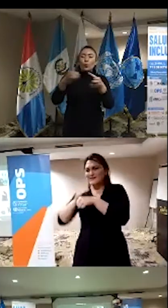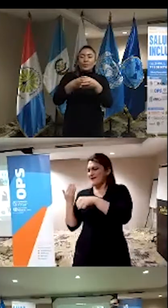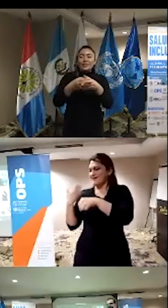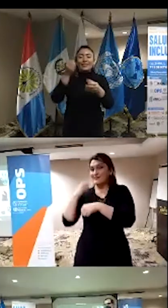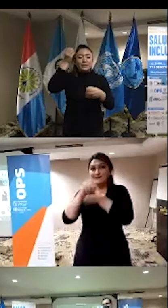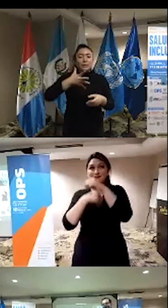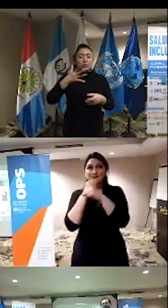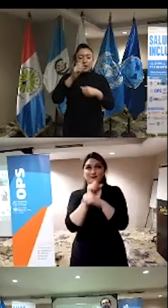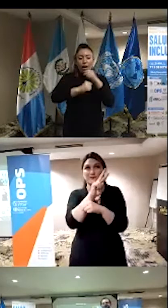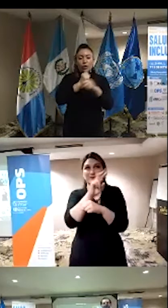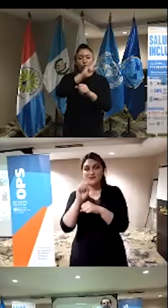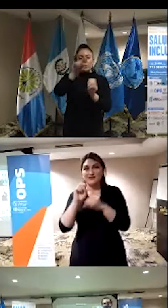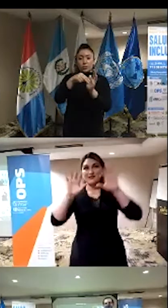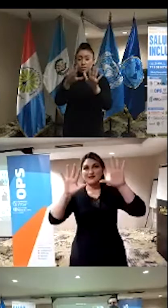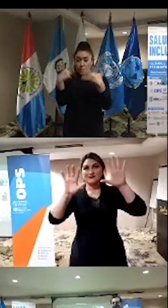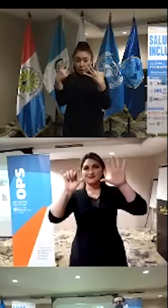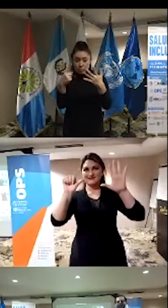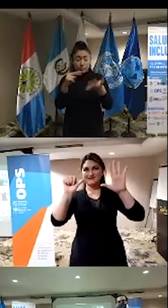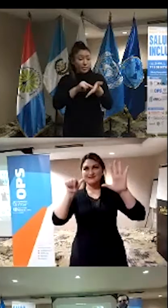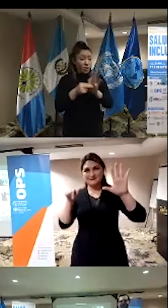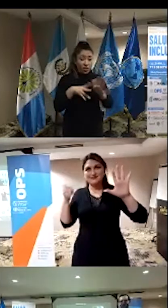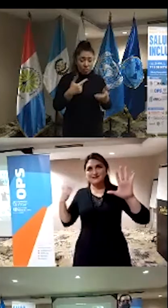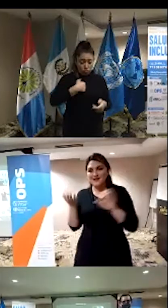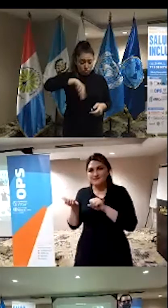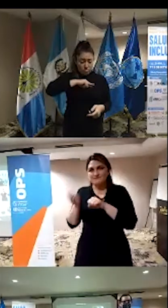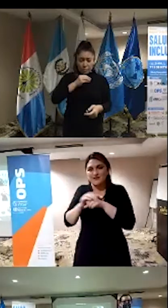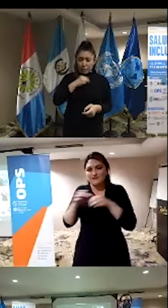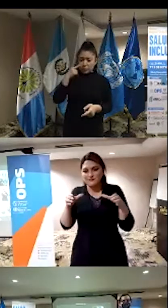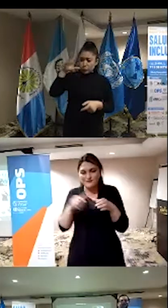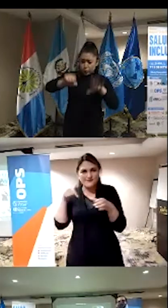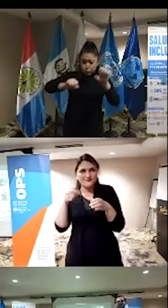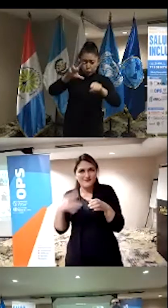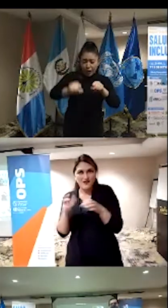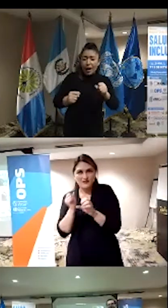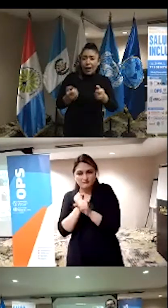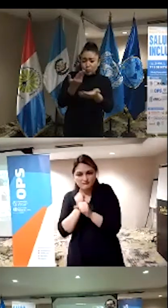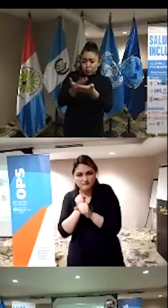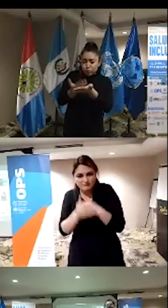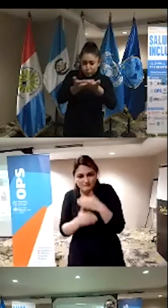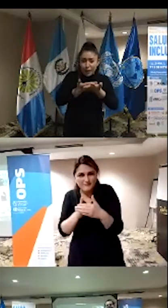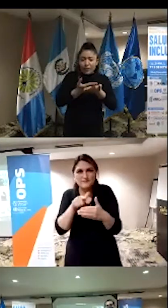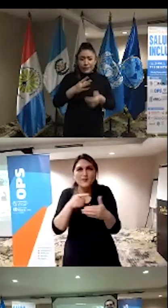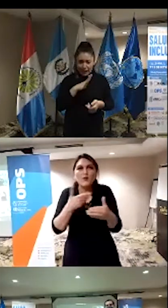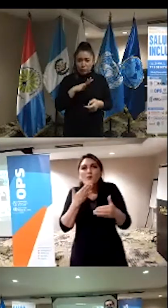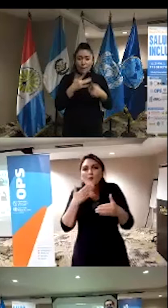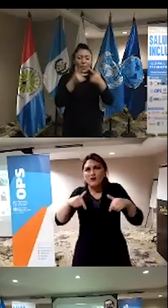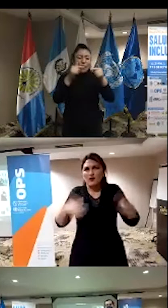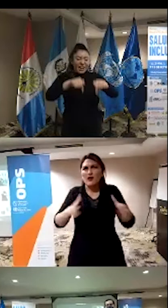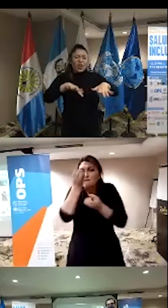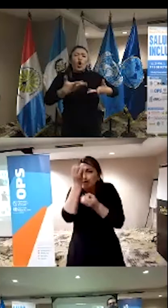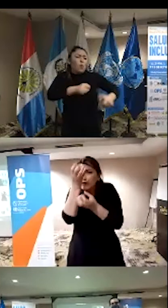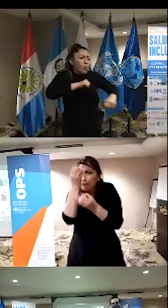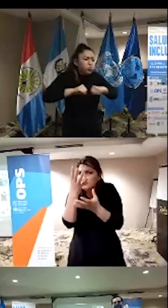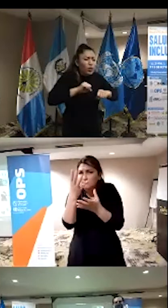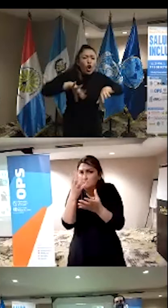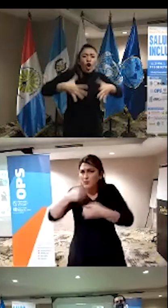2016. Es decir, si queremos encontrar sustento, lo tenemos. Acá la cuestión es que cómo se operativiza y cómo se canaliza